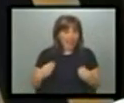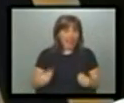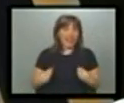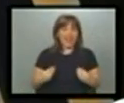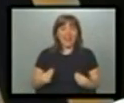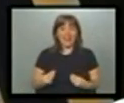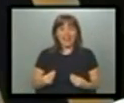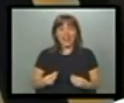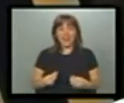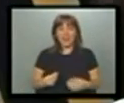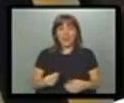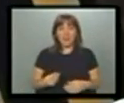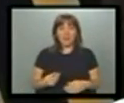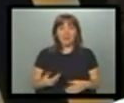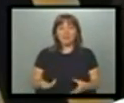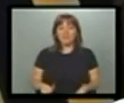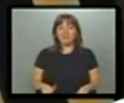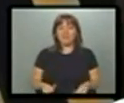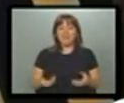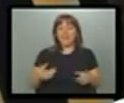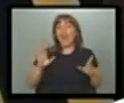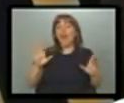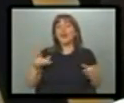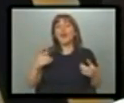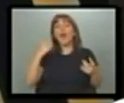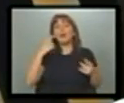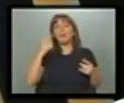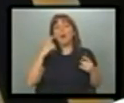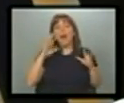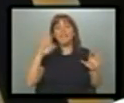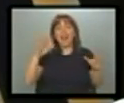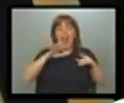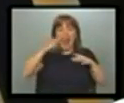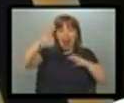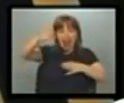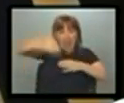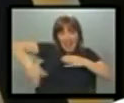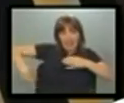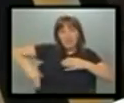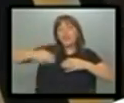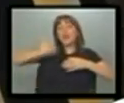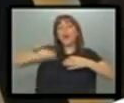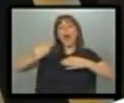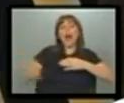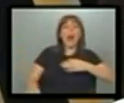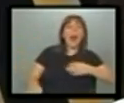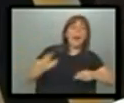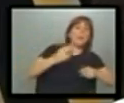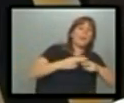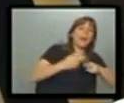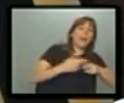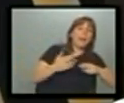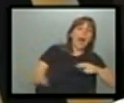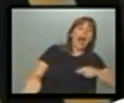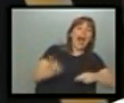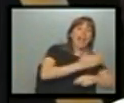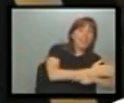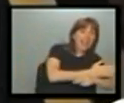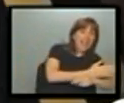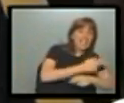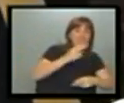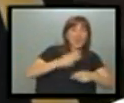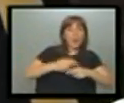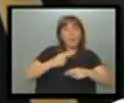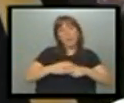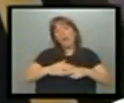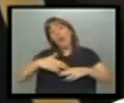6 hectáreas, si están dentro del límite, porque ahora lo que tienen que ir a fijar, a repasar, es la cartografía. Y ver, a ver, el